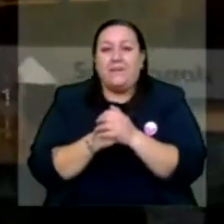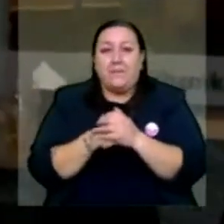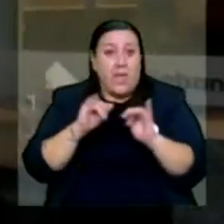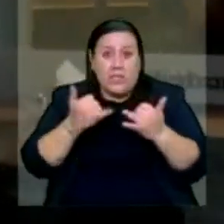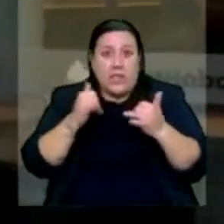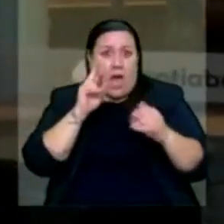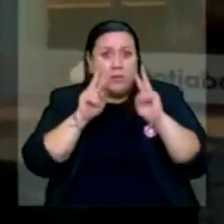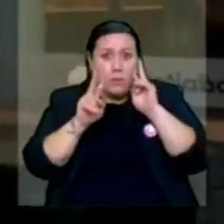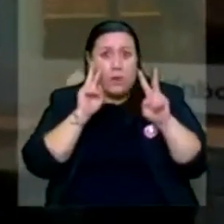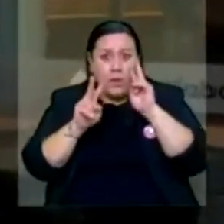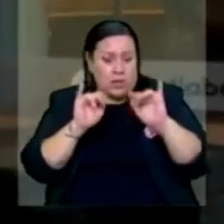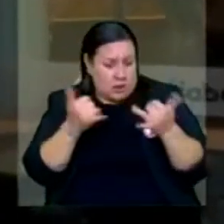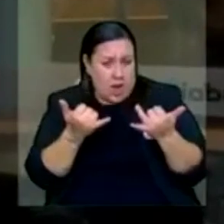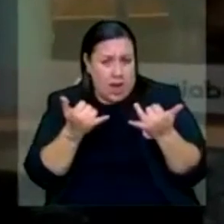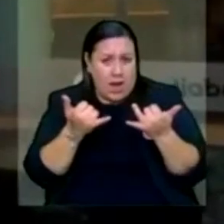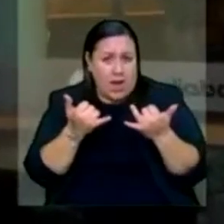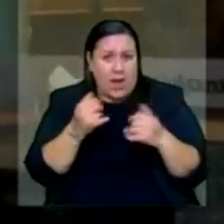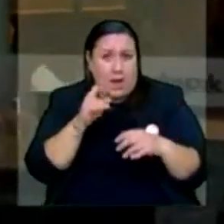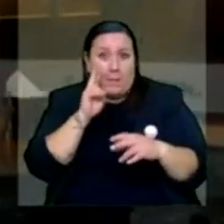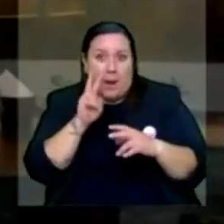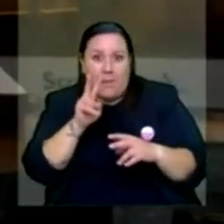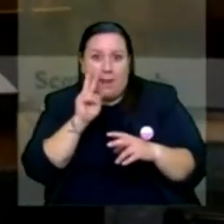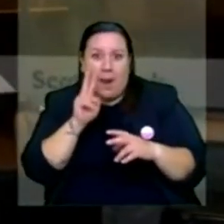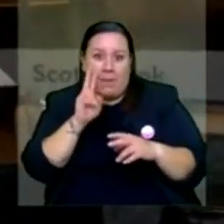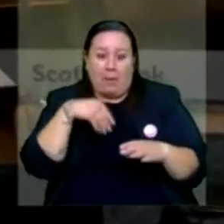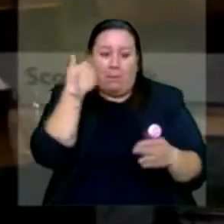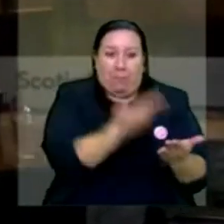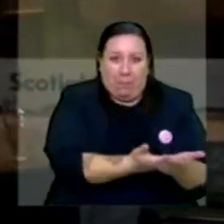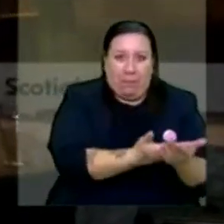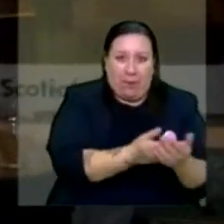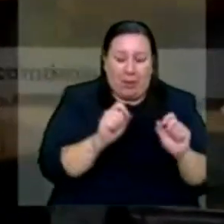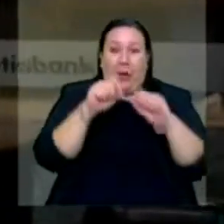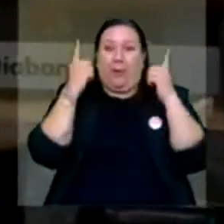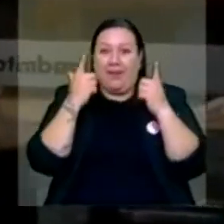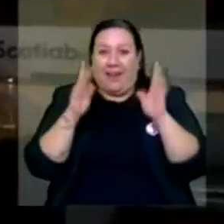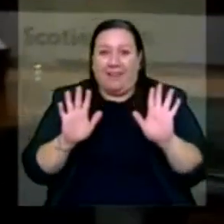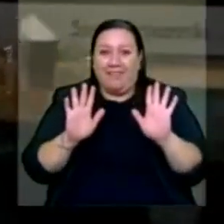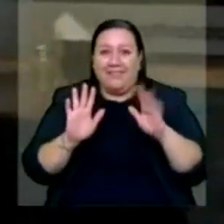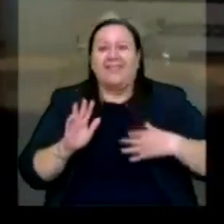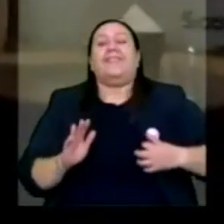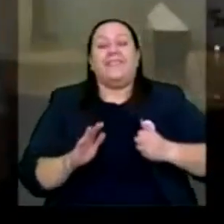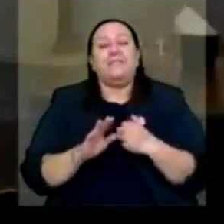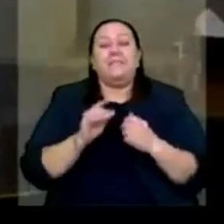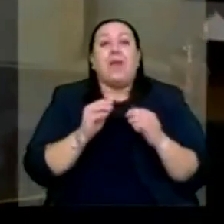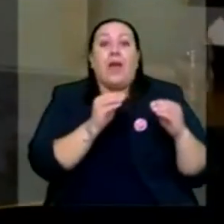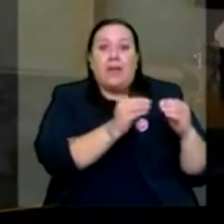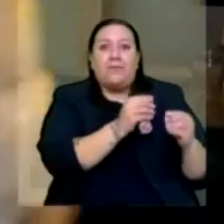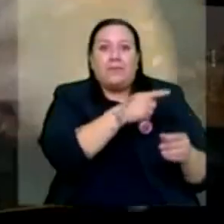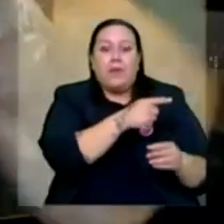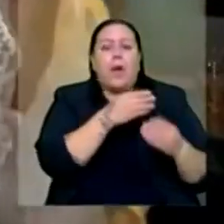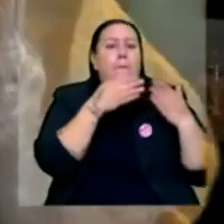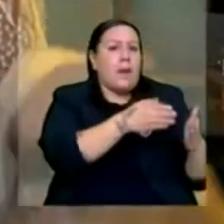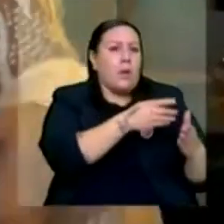Hermosos, me encantó. Bueno, mirá esta magia que te caes de cool. Bueno. Sí. ¿Eh? Hermoso. ¿De qué? Joaquín, esto. Le voy a preguntar a